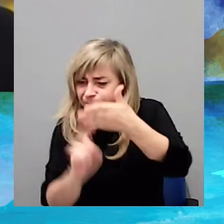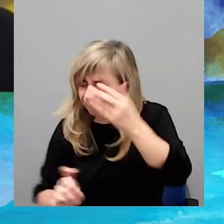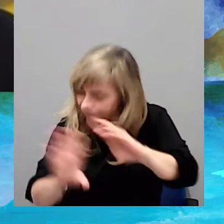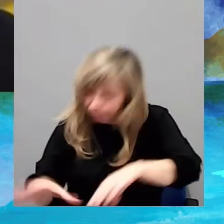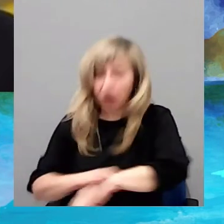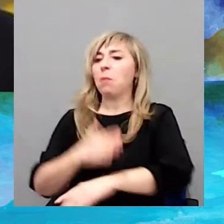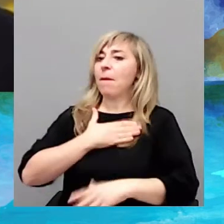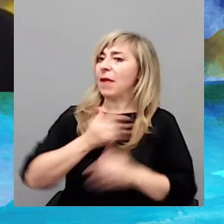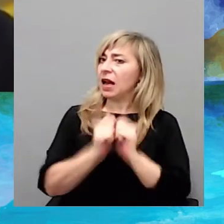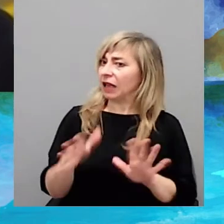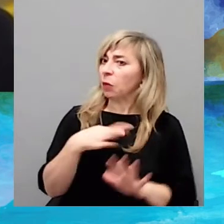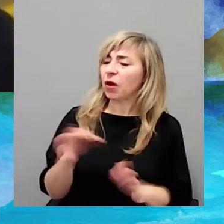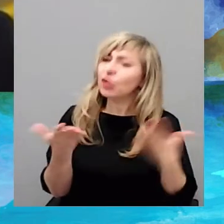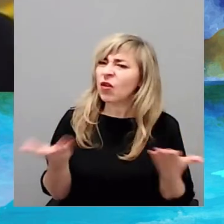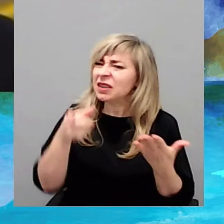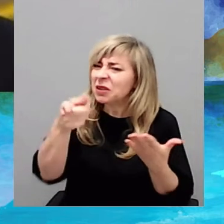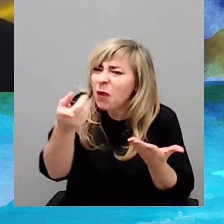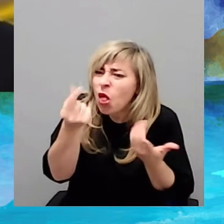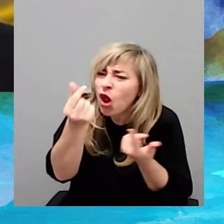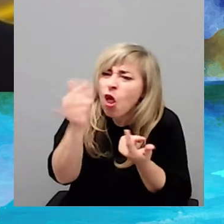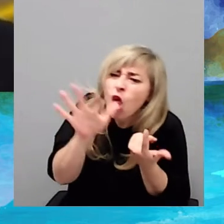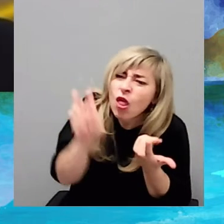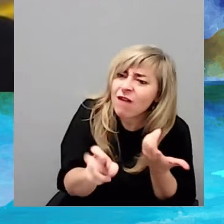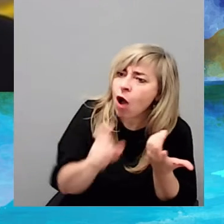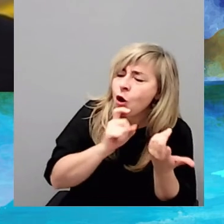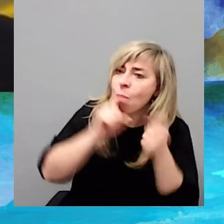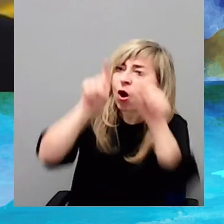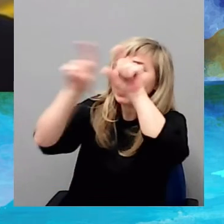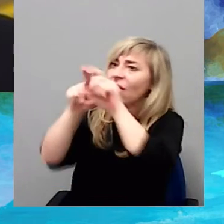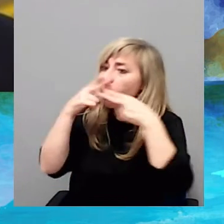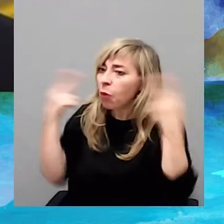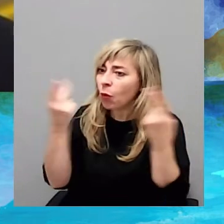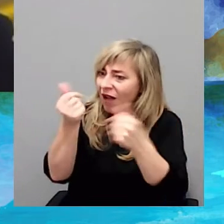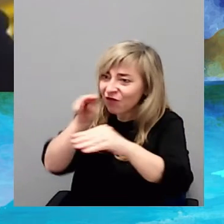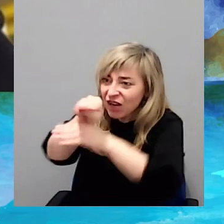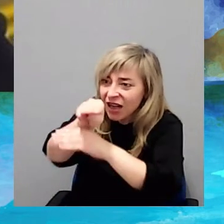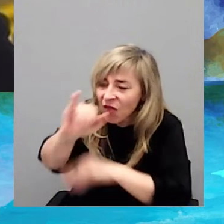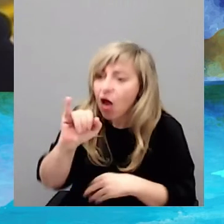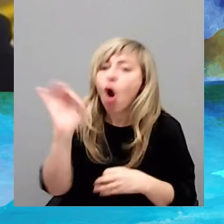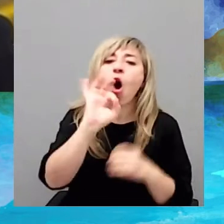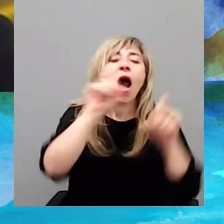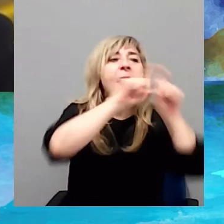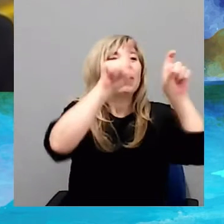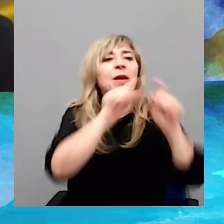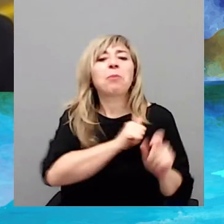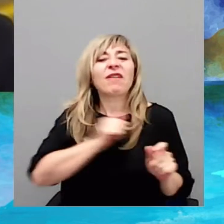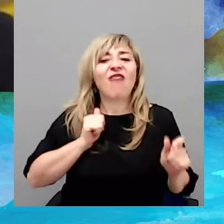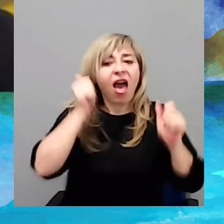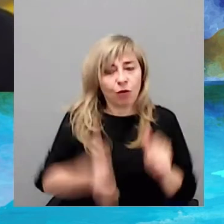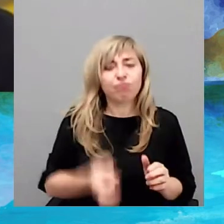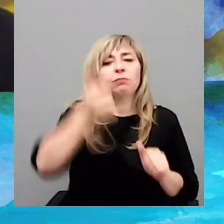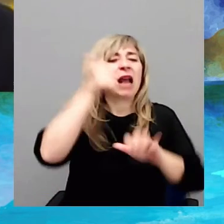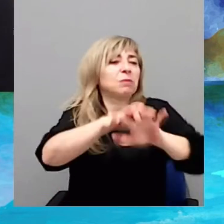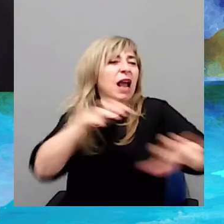cómo se funding ayudan all entidades of this? públicas? Al final Do you encontráis have apoyo en entidades public privadas. entities or private